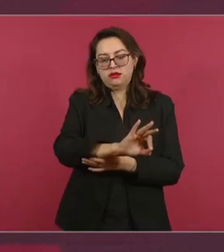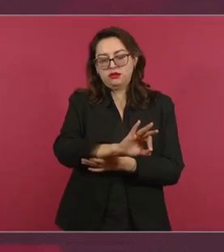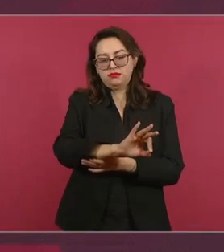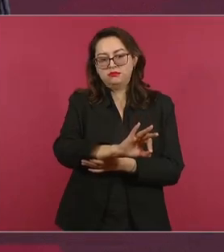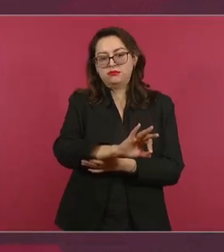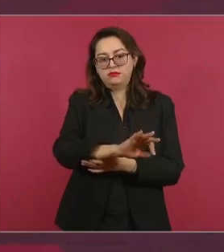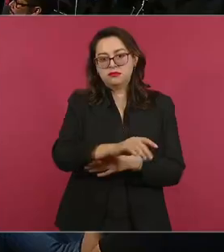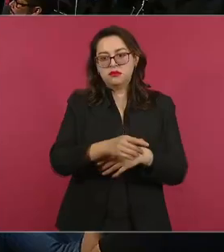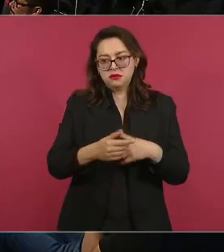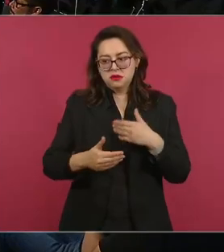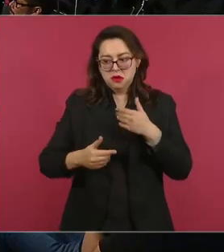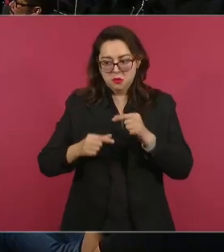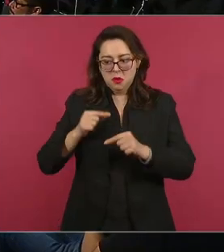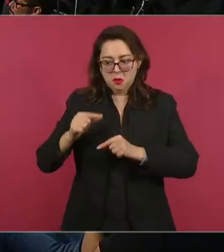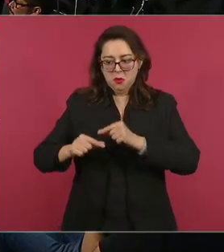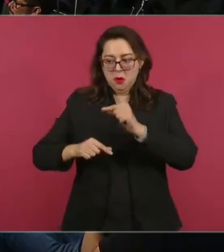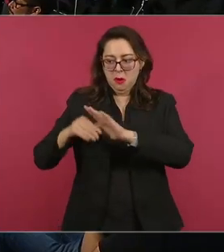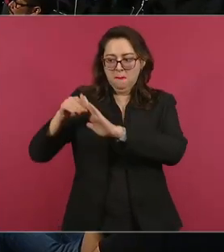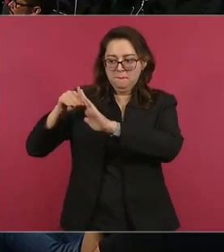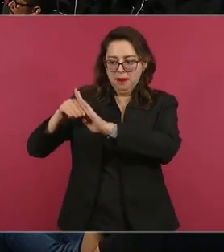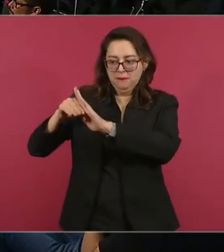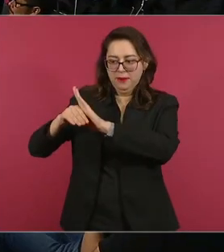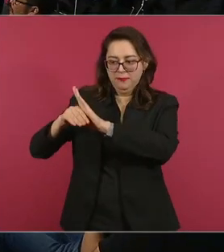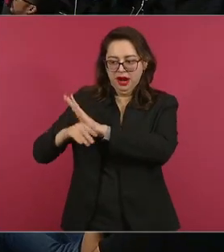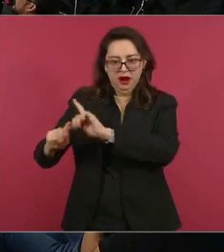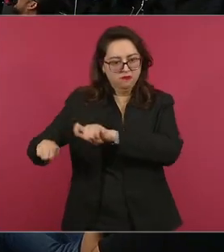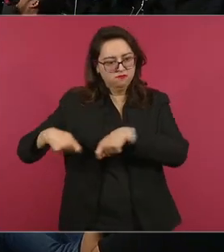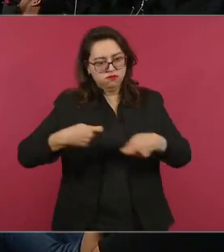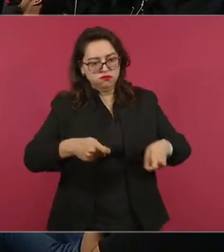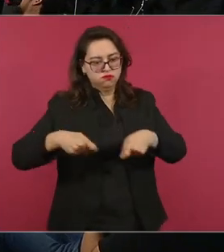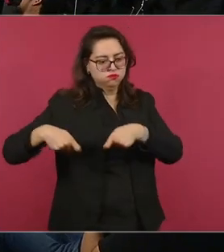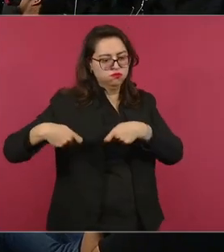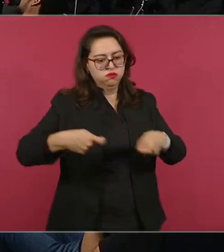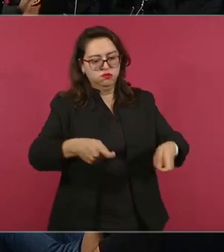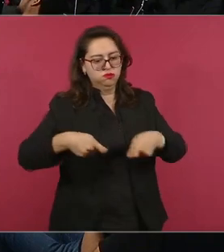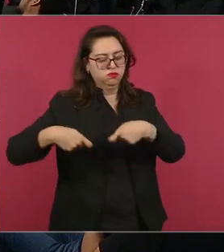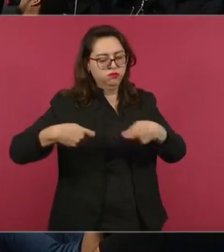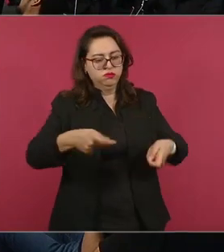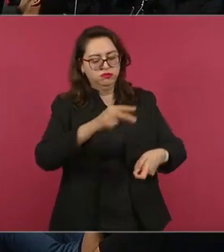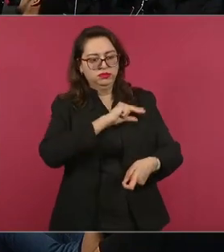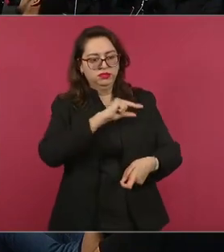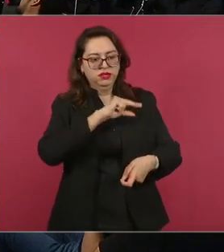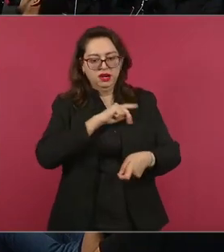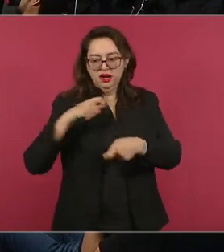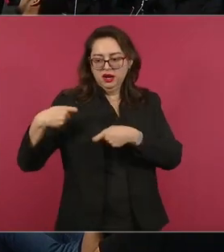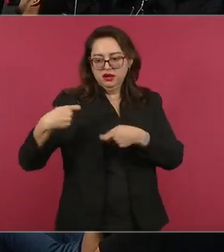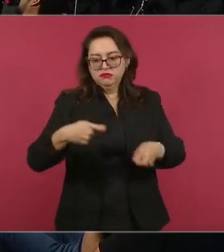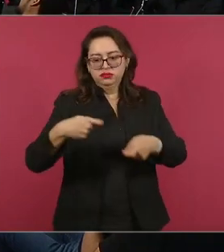Para allá iban. Entonces, con todo el esfuerzo que hicimos en contra del Poder